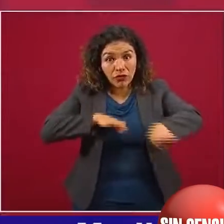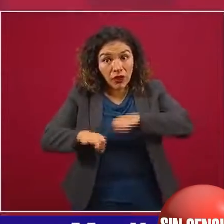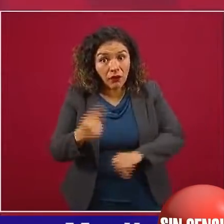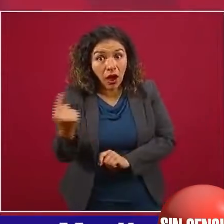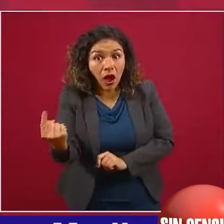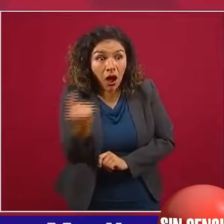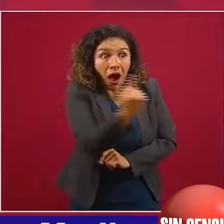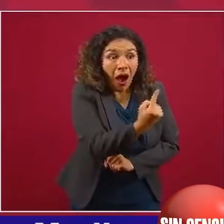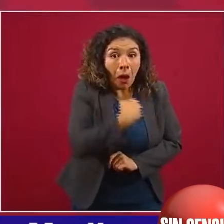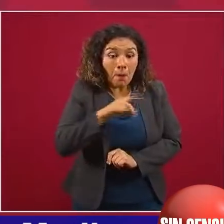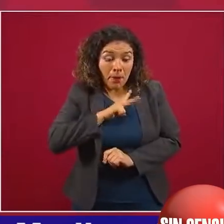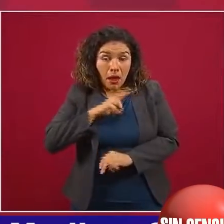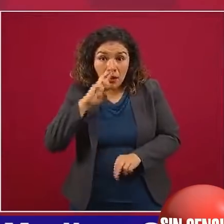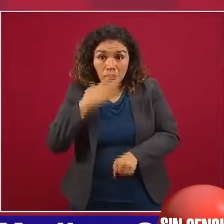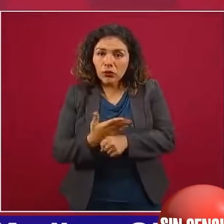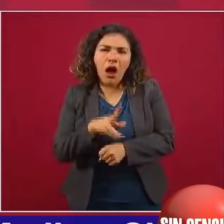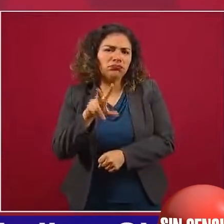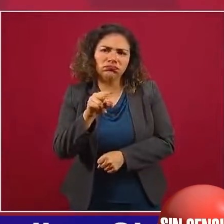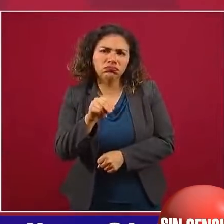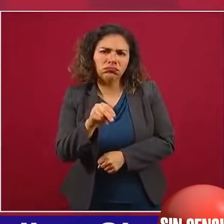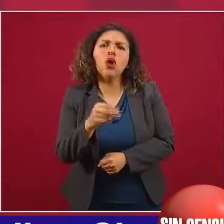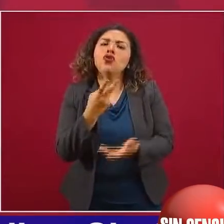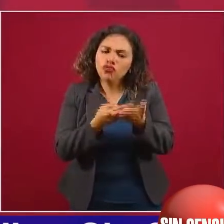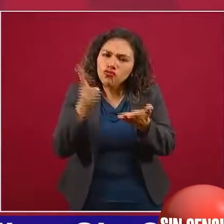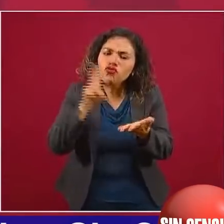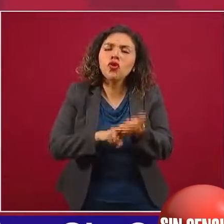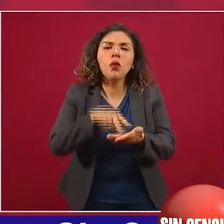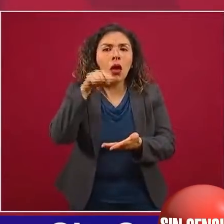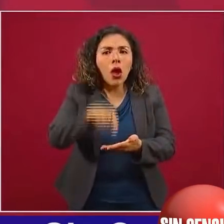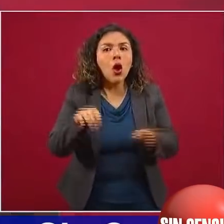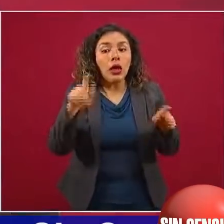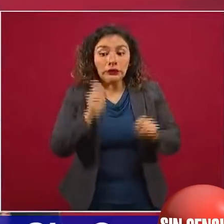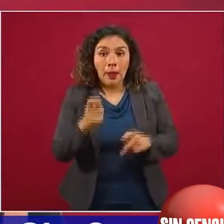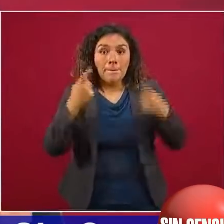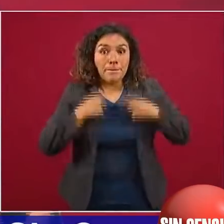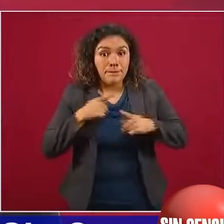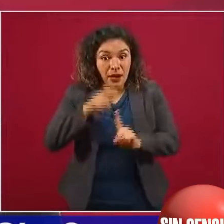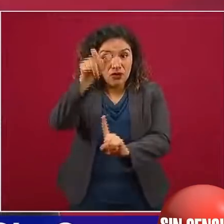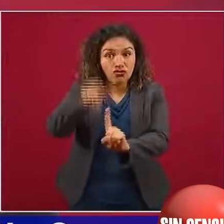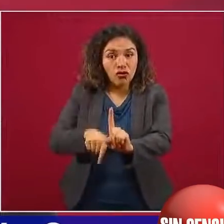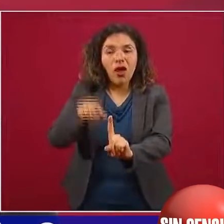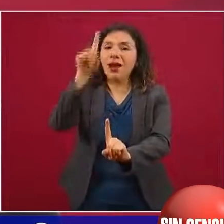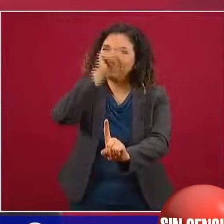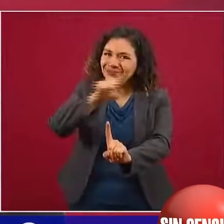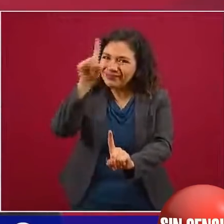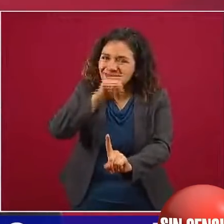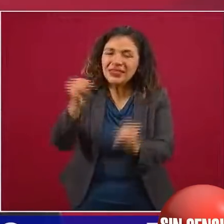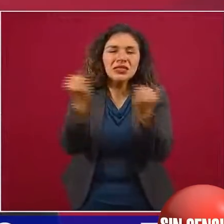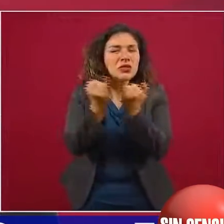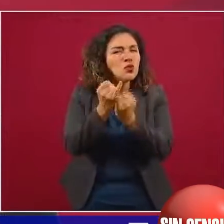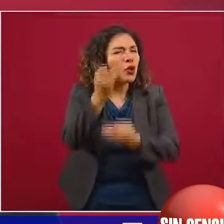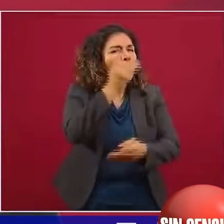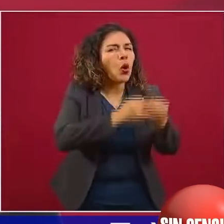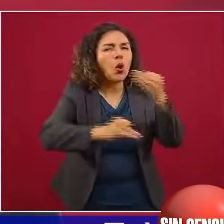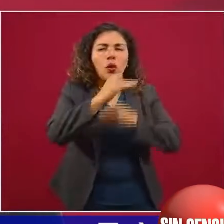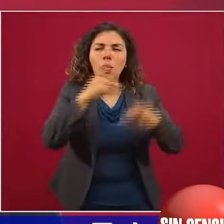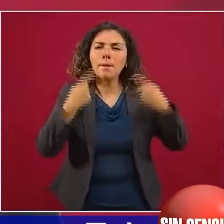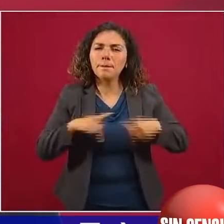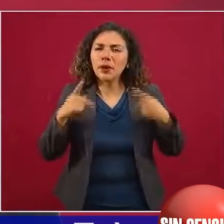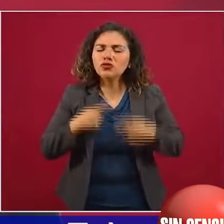la trabajadora. Además, el trabajador y la trabajadora como personas se les recomienda, igual que a toda la